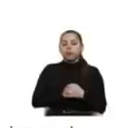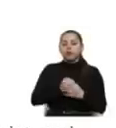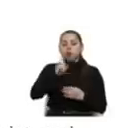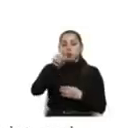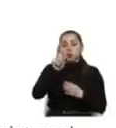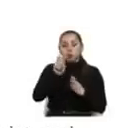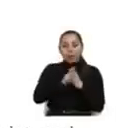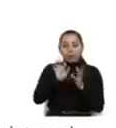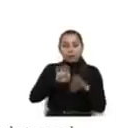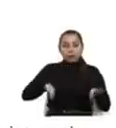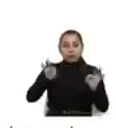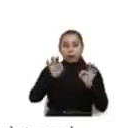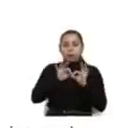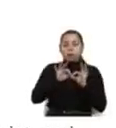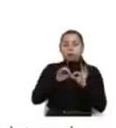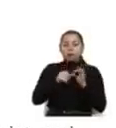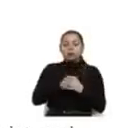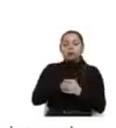importante